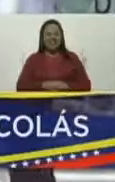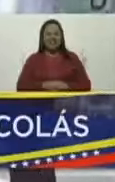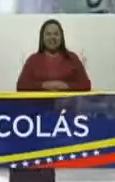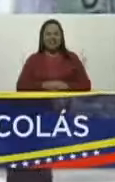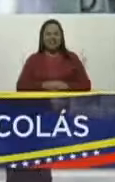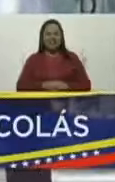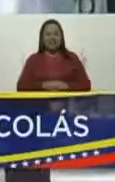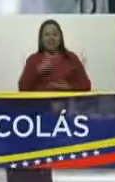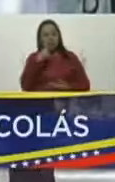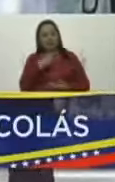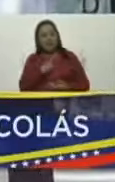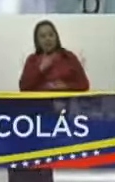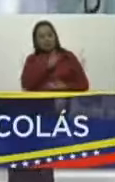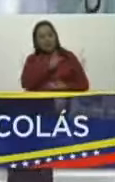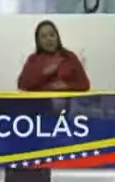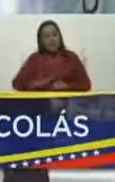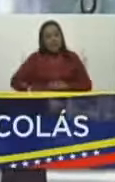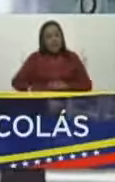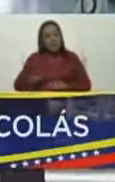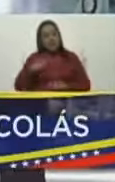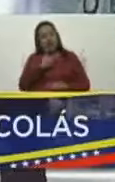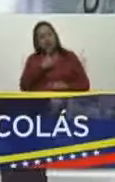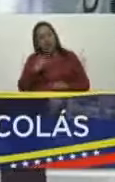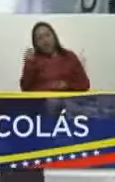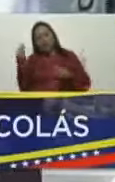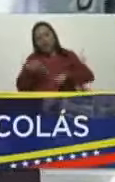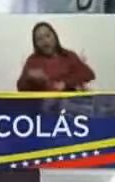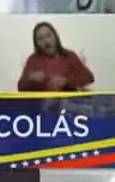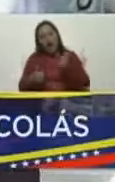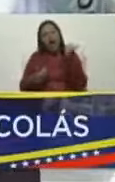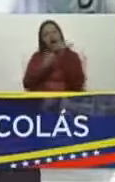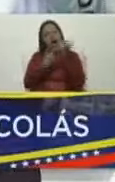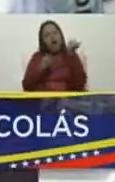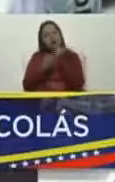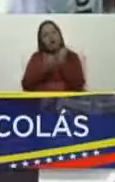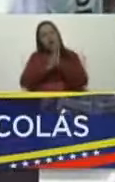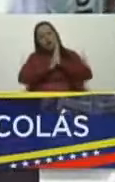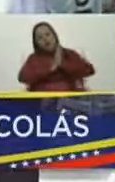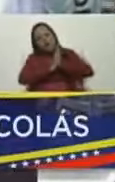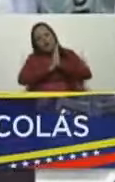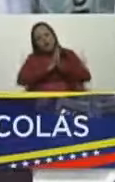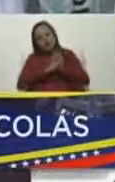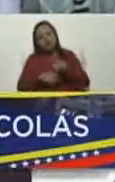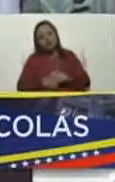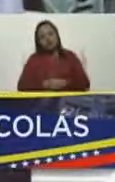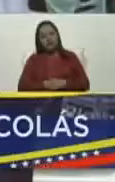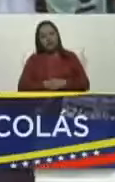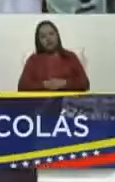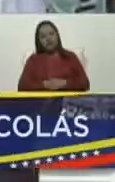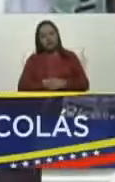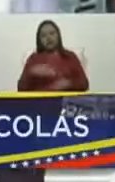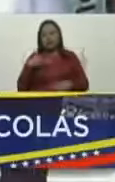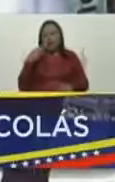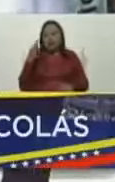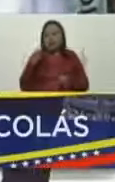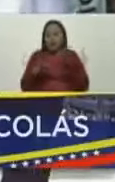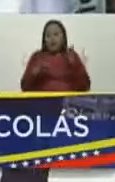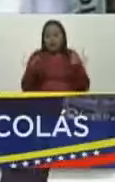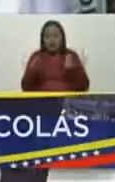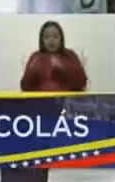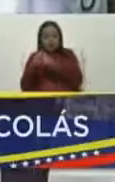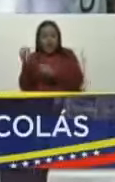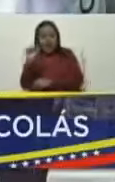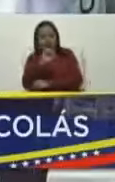me dice, presidente, yo quiero crecer, apóyeme. Afortunadamente venía en el carro